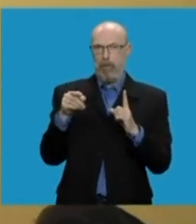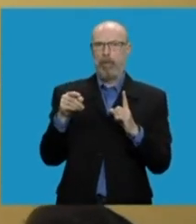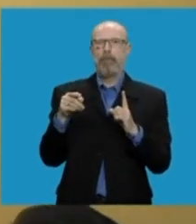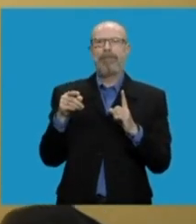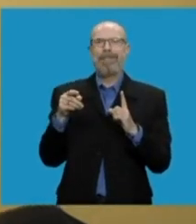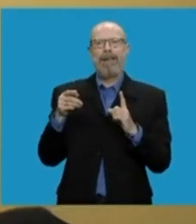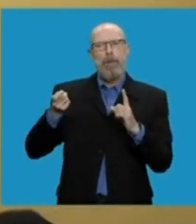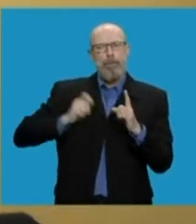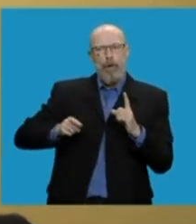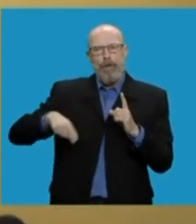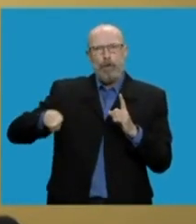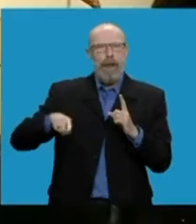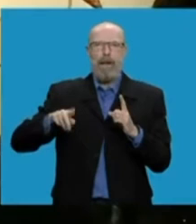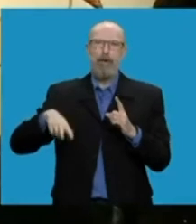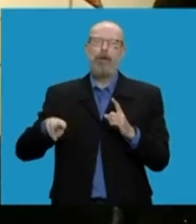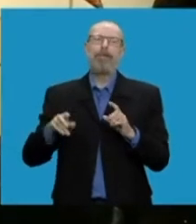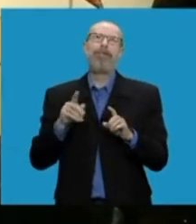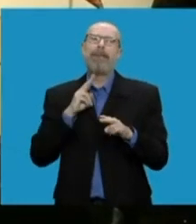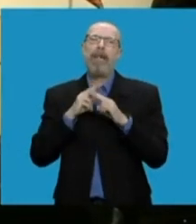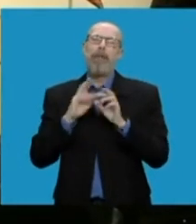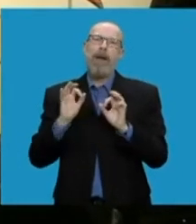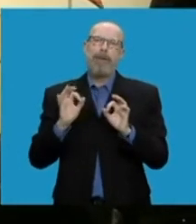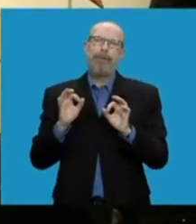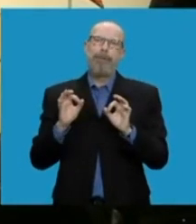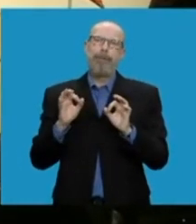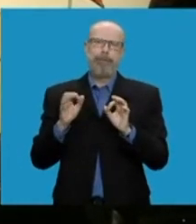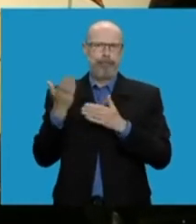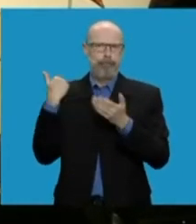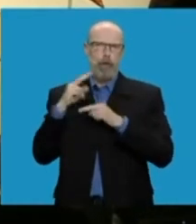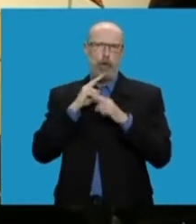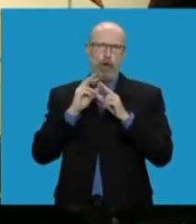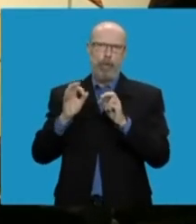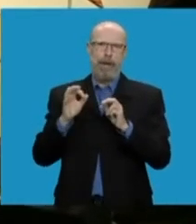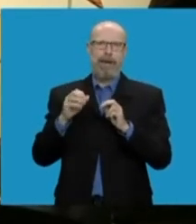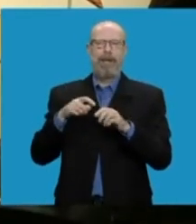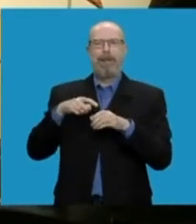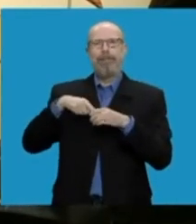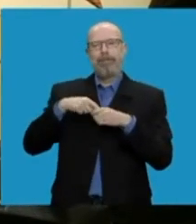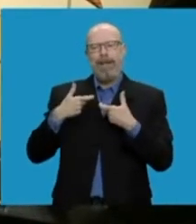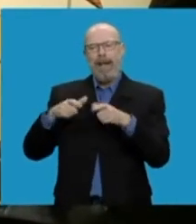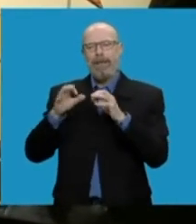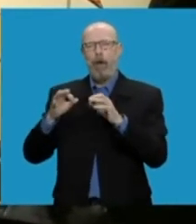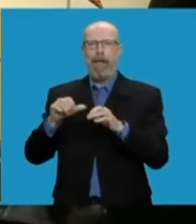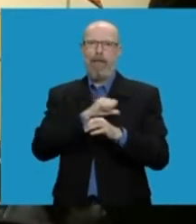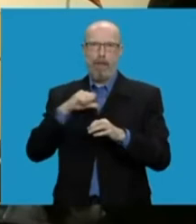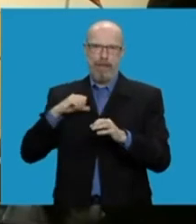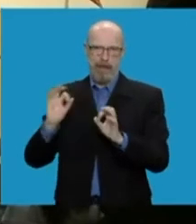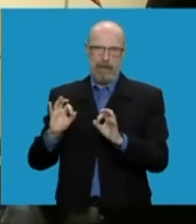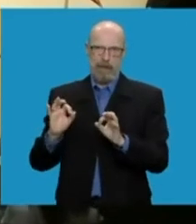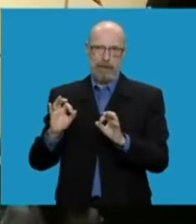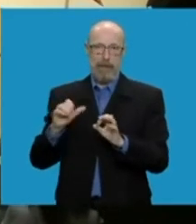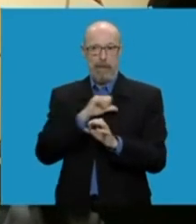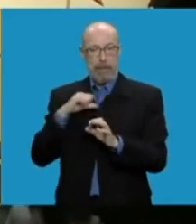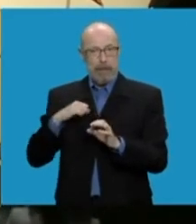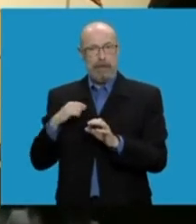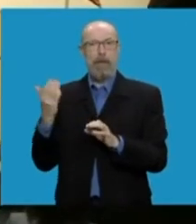es que corrían lo que antaño se llamaba en el ciclismo la categoría de los independientes. Y los independientes estaba, por